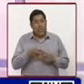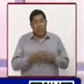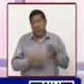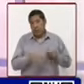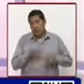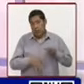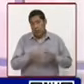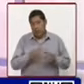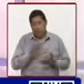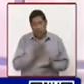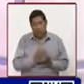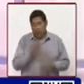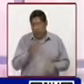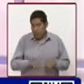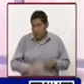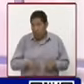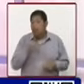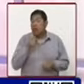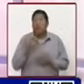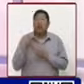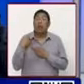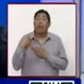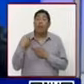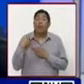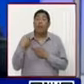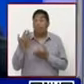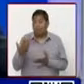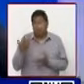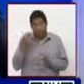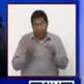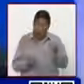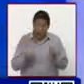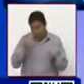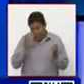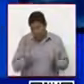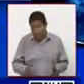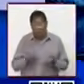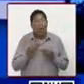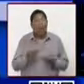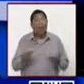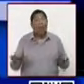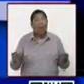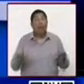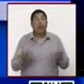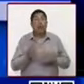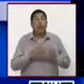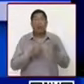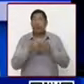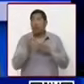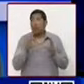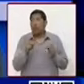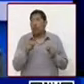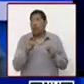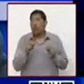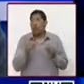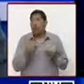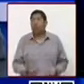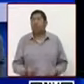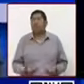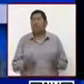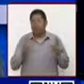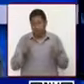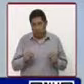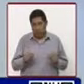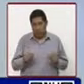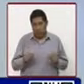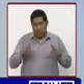posiblemente han fallado los frenos. ¿De quién es responsabilidad? ¿De chofer? Ahora vemos material de construcción que sí. afortunadamente no es muy pesado. Algunos